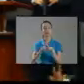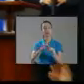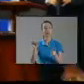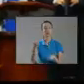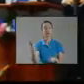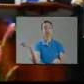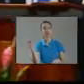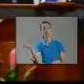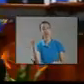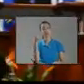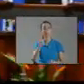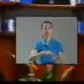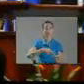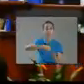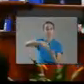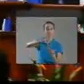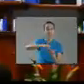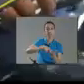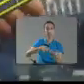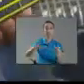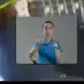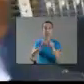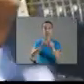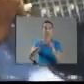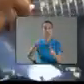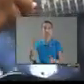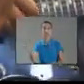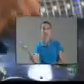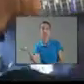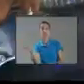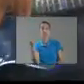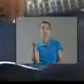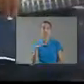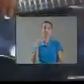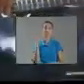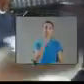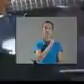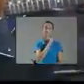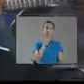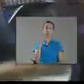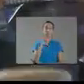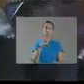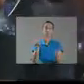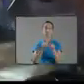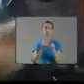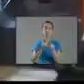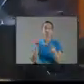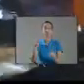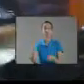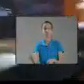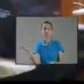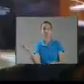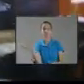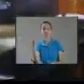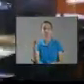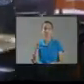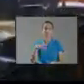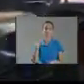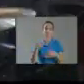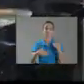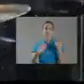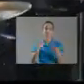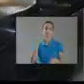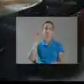así como David danzaba, así como David cantaba, así como David en